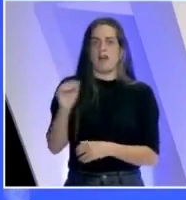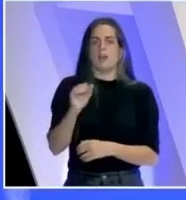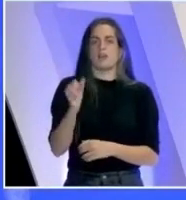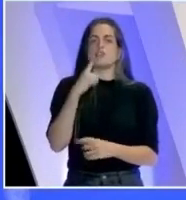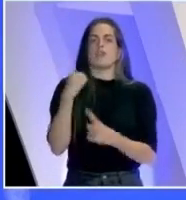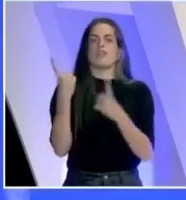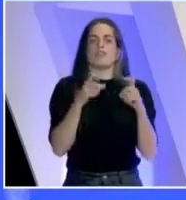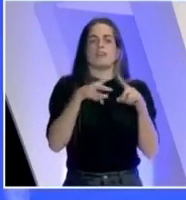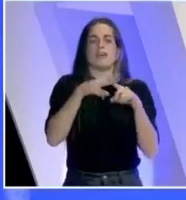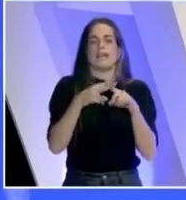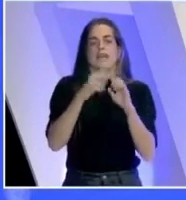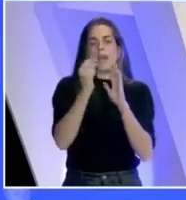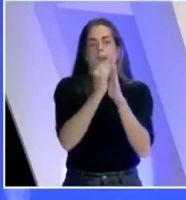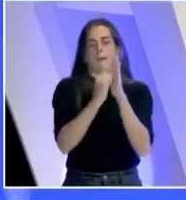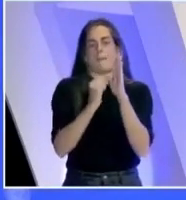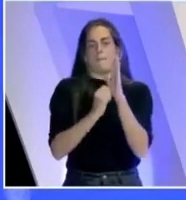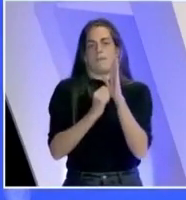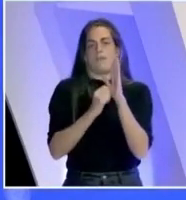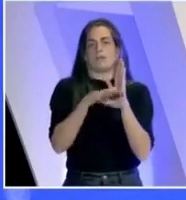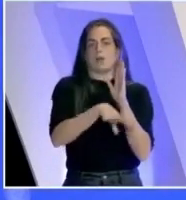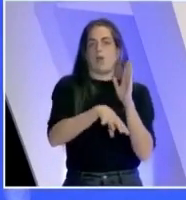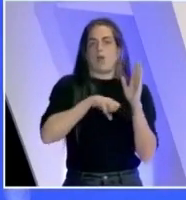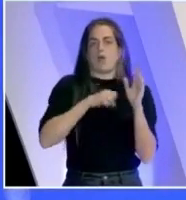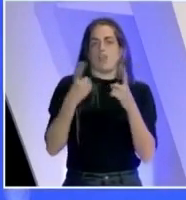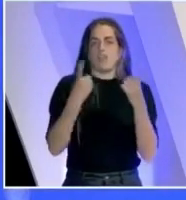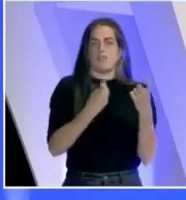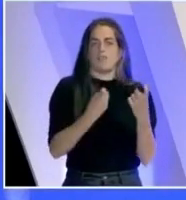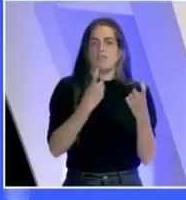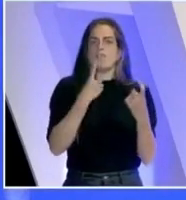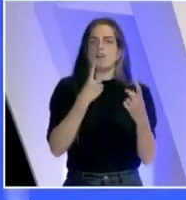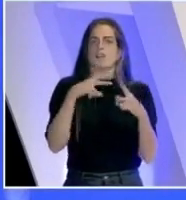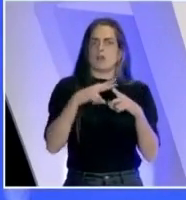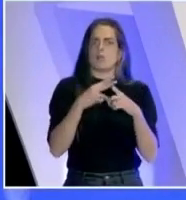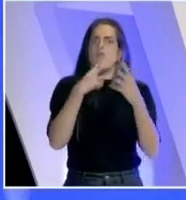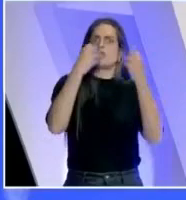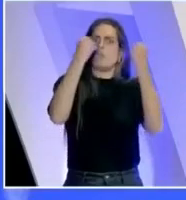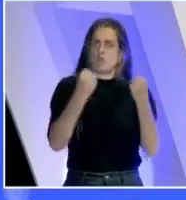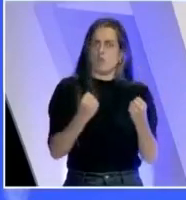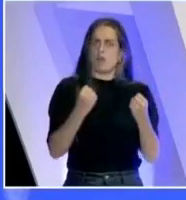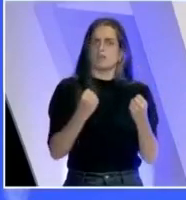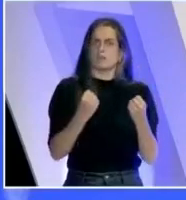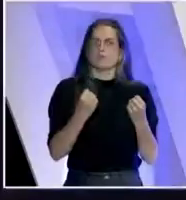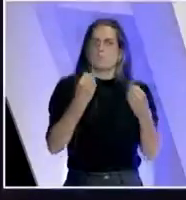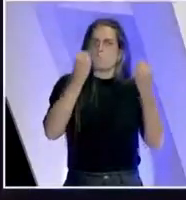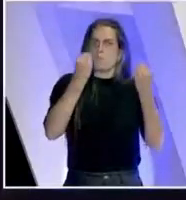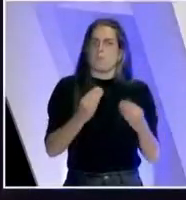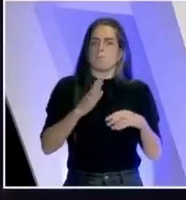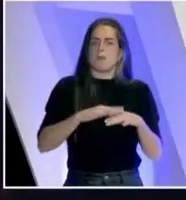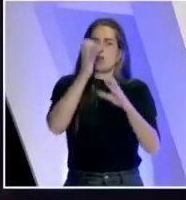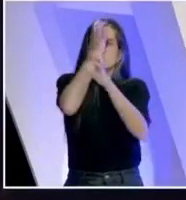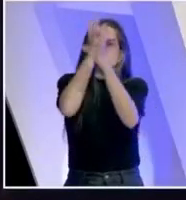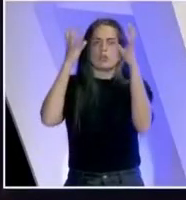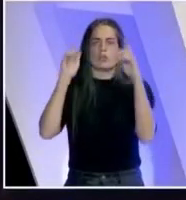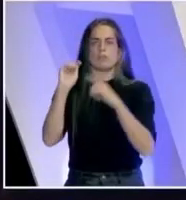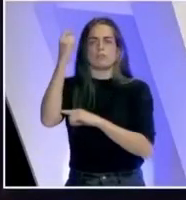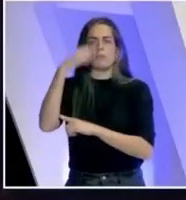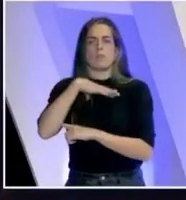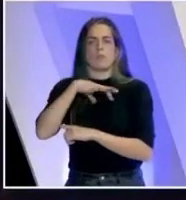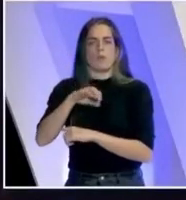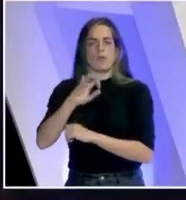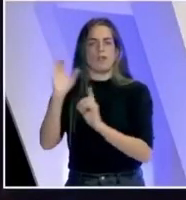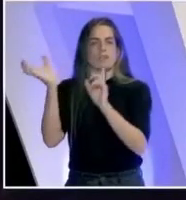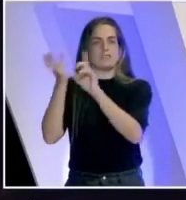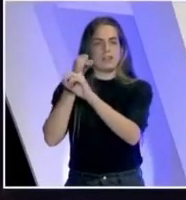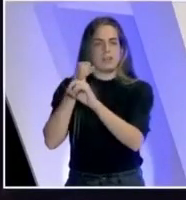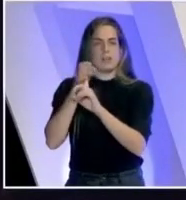con herramientas mucho más completas y mucho más poderosas para poder lograr nuestros sueños. Ahora lo que toca es